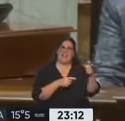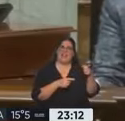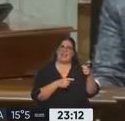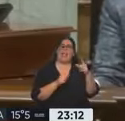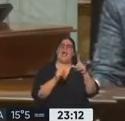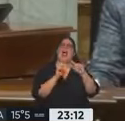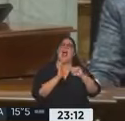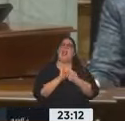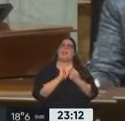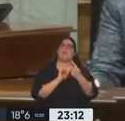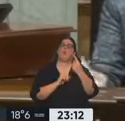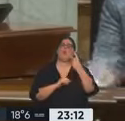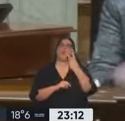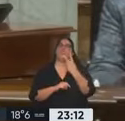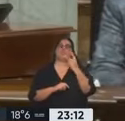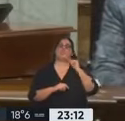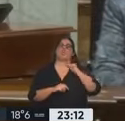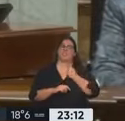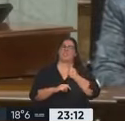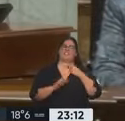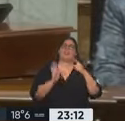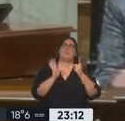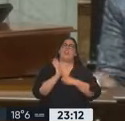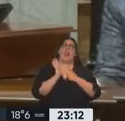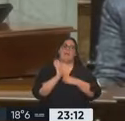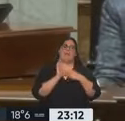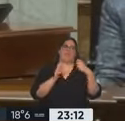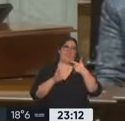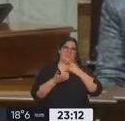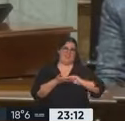el artículo 213 del reglamento de nuestra